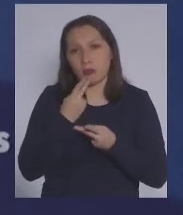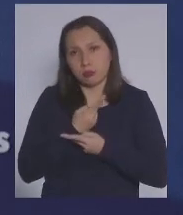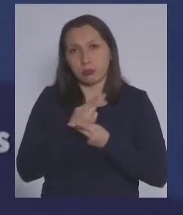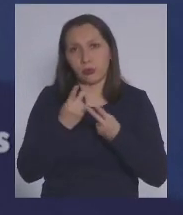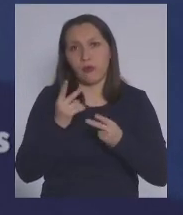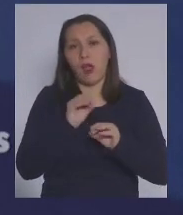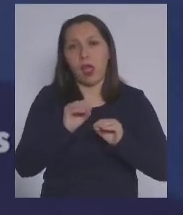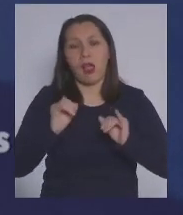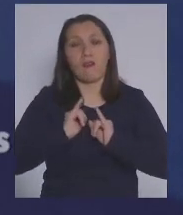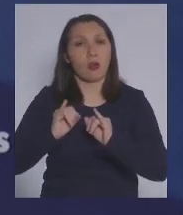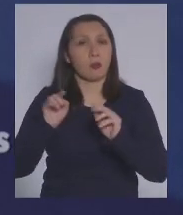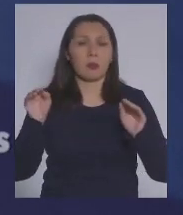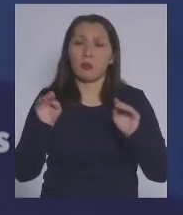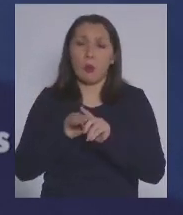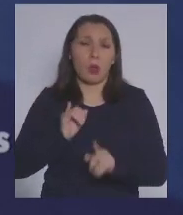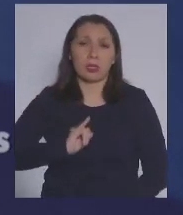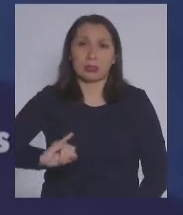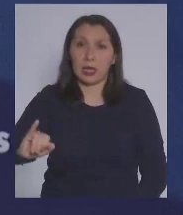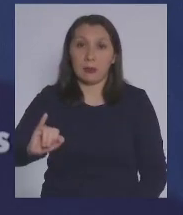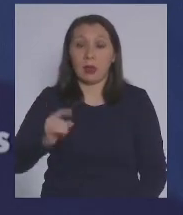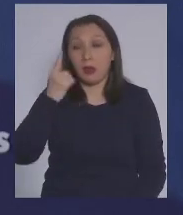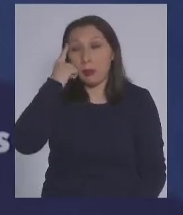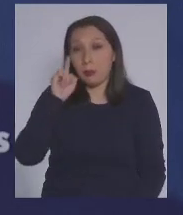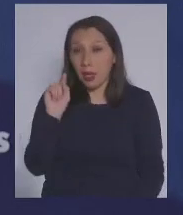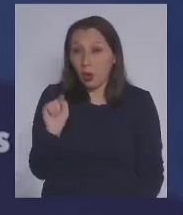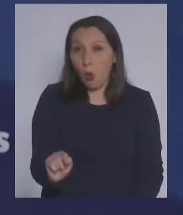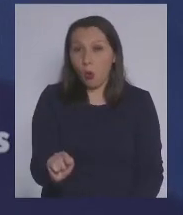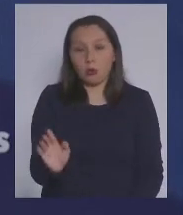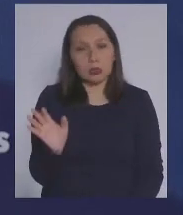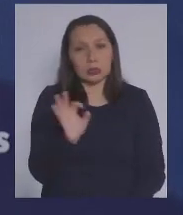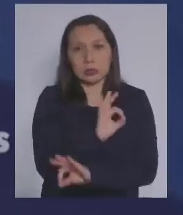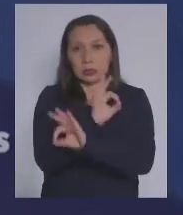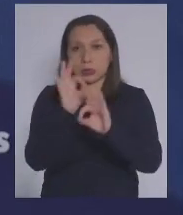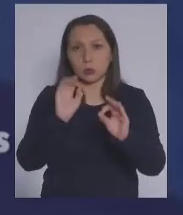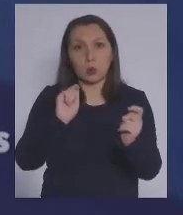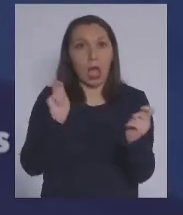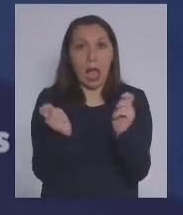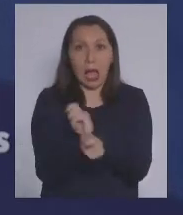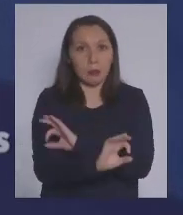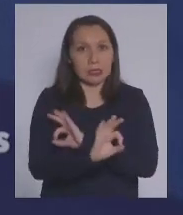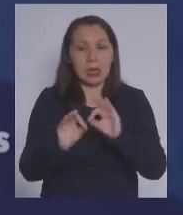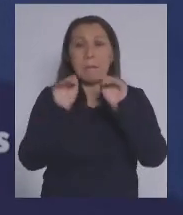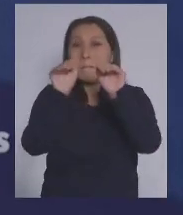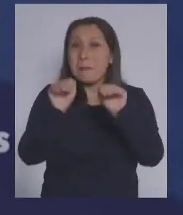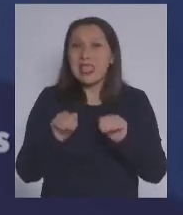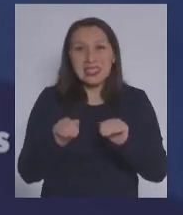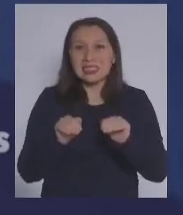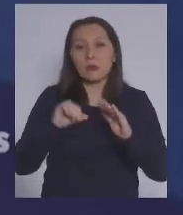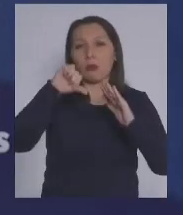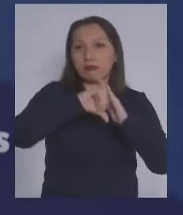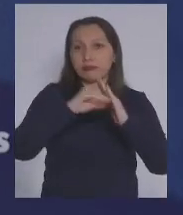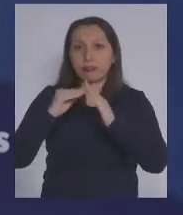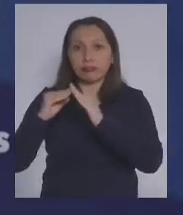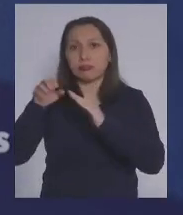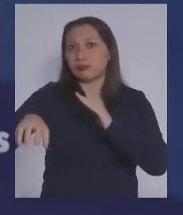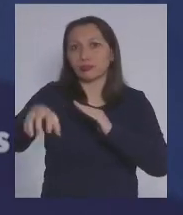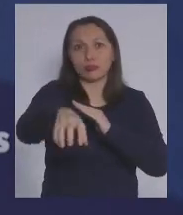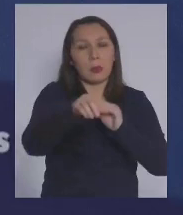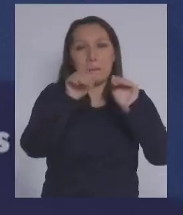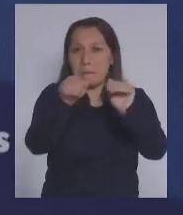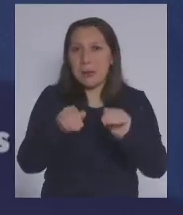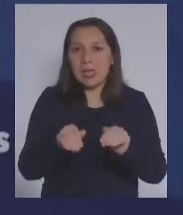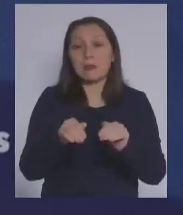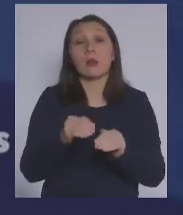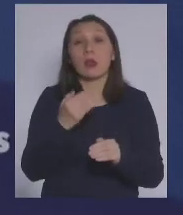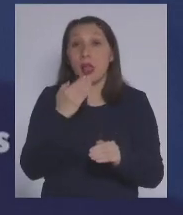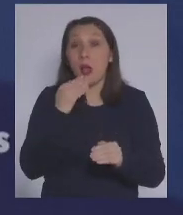saber como lo hacemos siempre pero hoy día no hay ningún cambio se mantiene el statu quo y recuerdo que como viene un fin